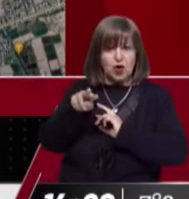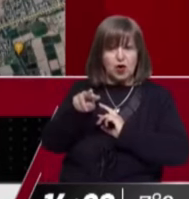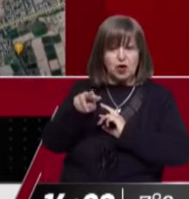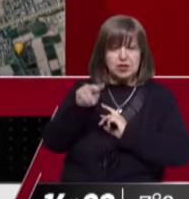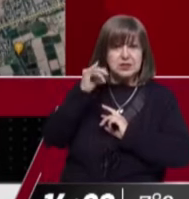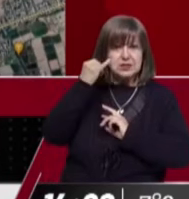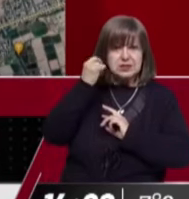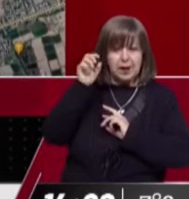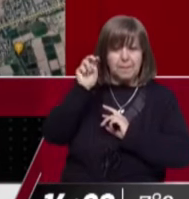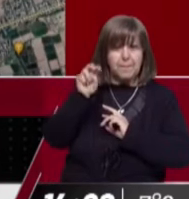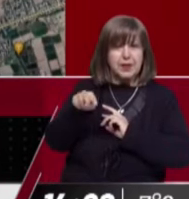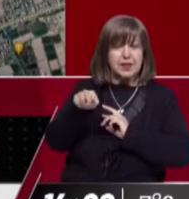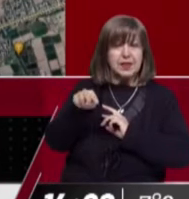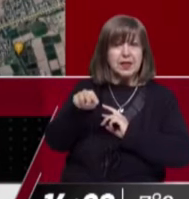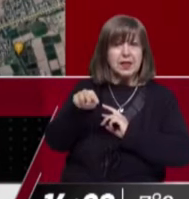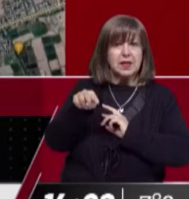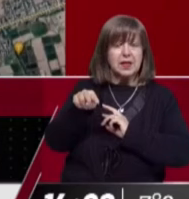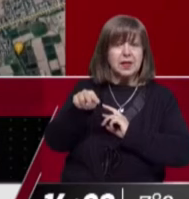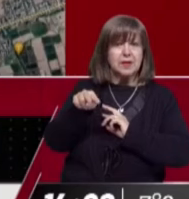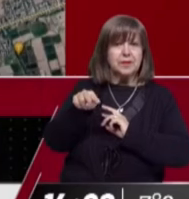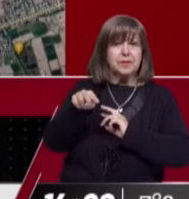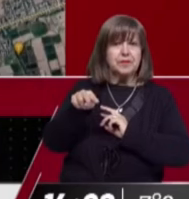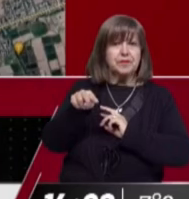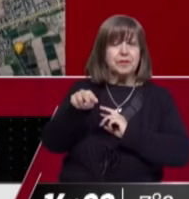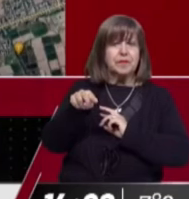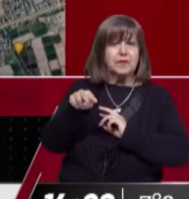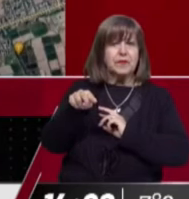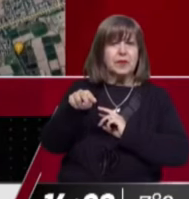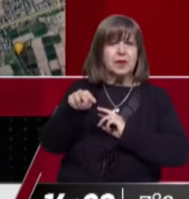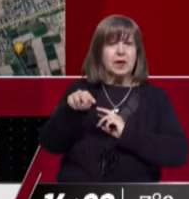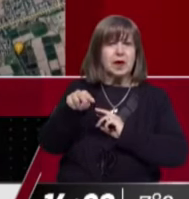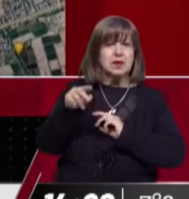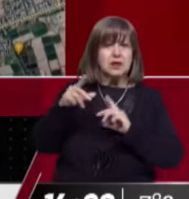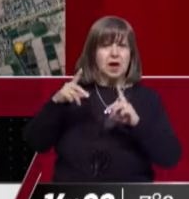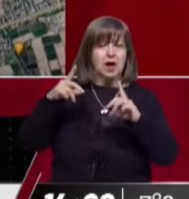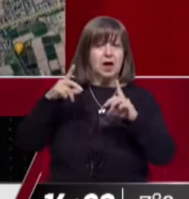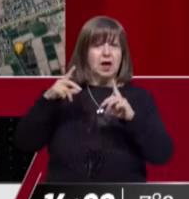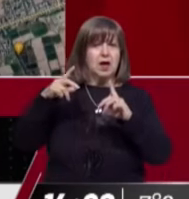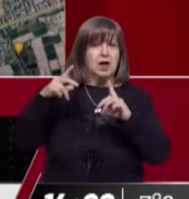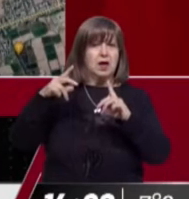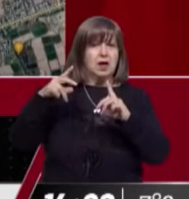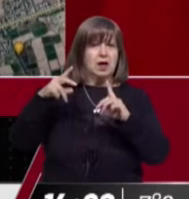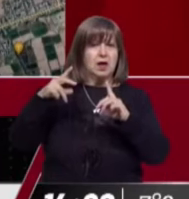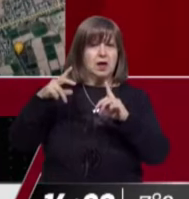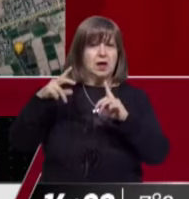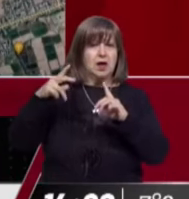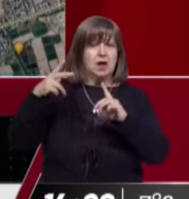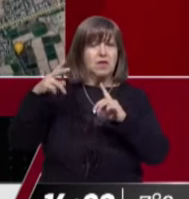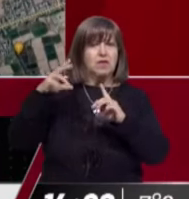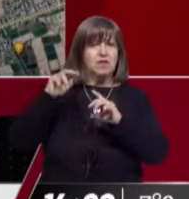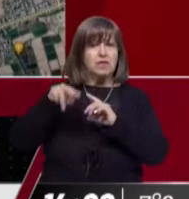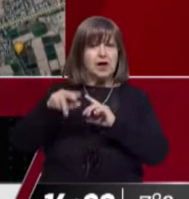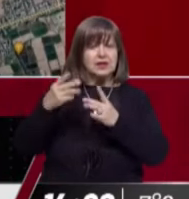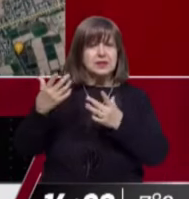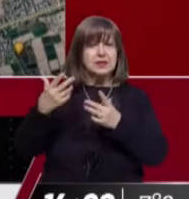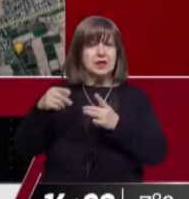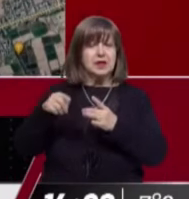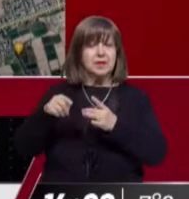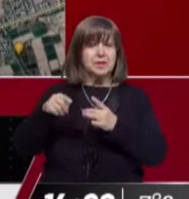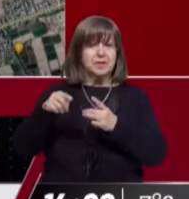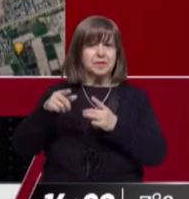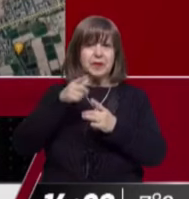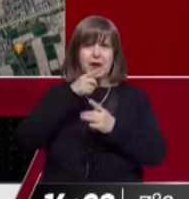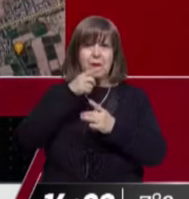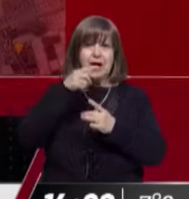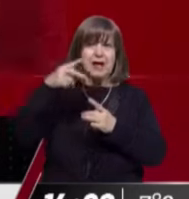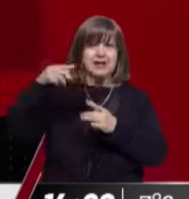fue avistado a través de una serie de imágenes que estaban monitoreando desde una base acá